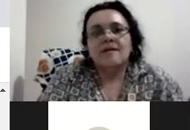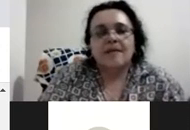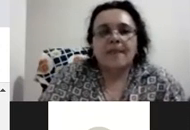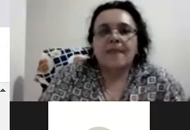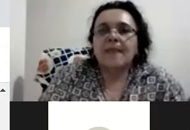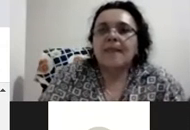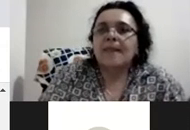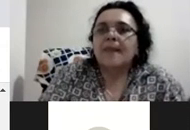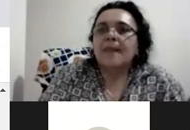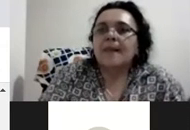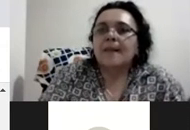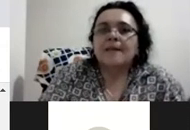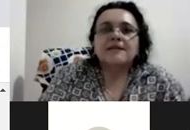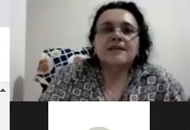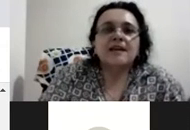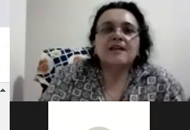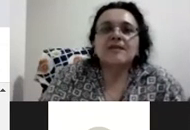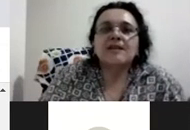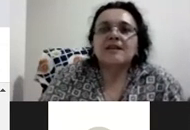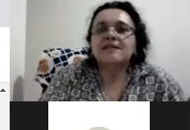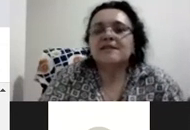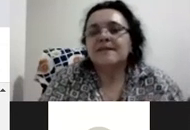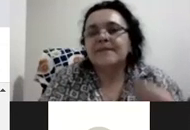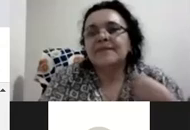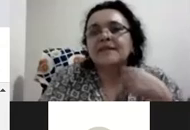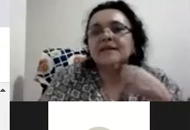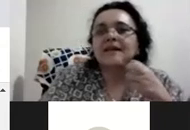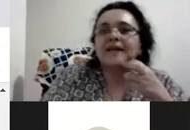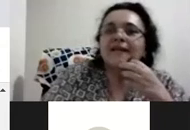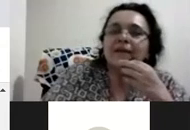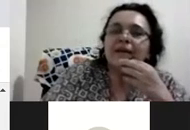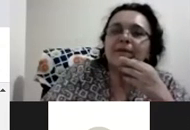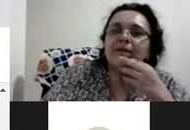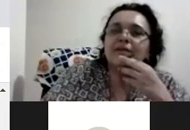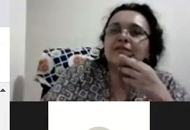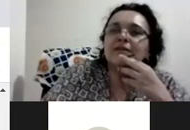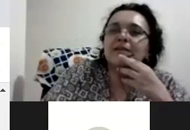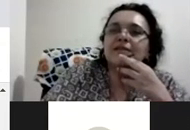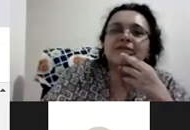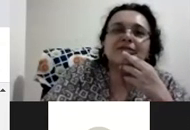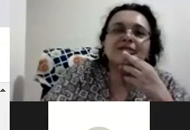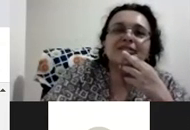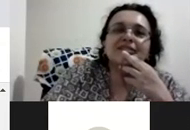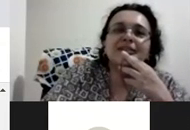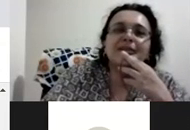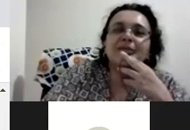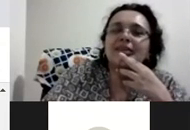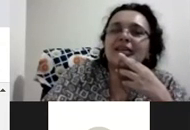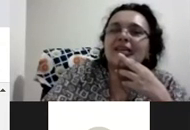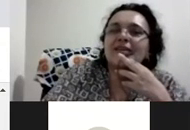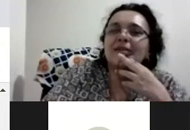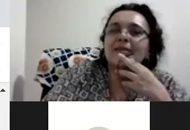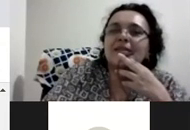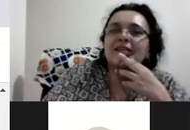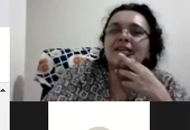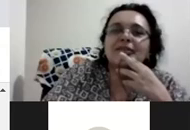Teacher, ya se fijó que se fueron un montón. Sí, es que ya son las 10. Vaya, pues, corazones preciosos. Se me cuidan,